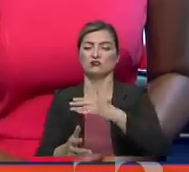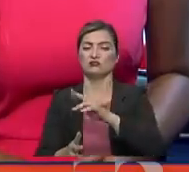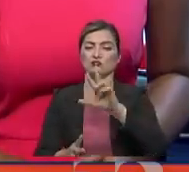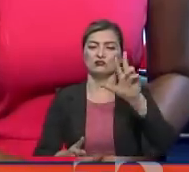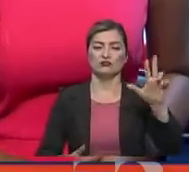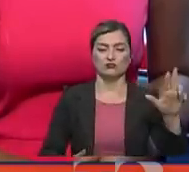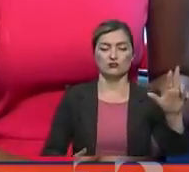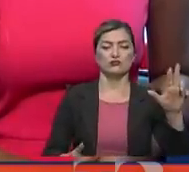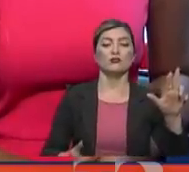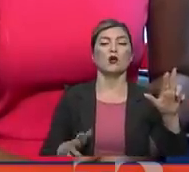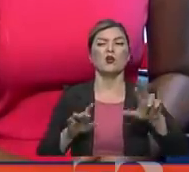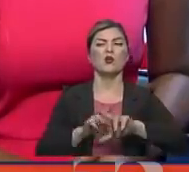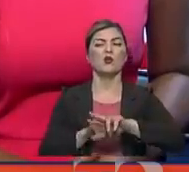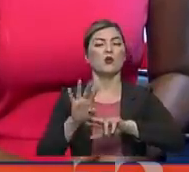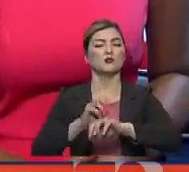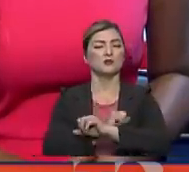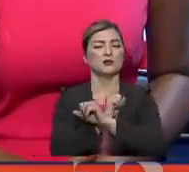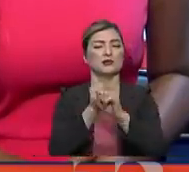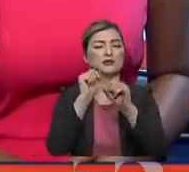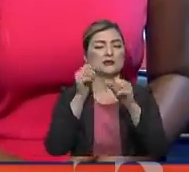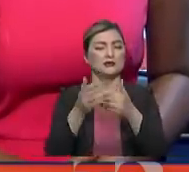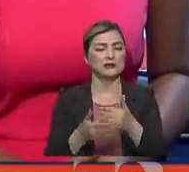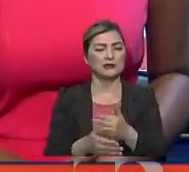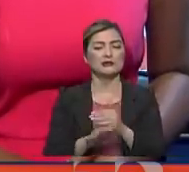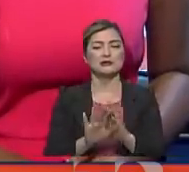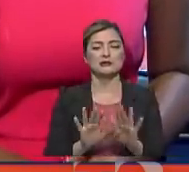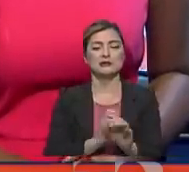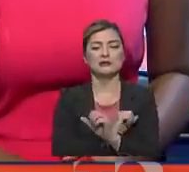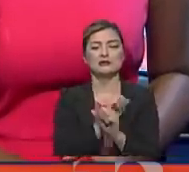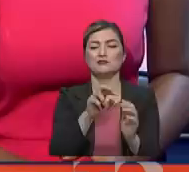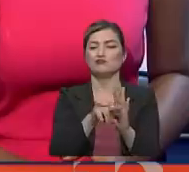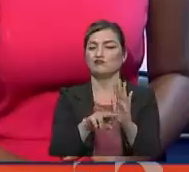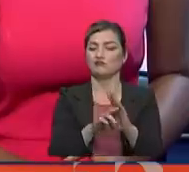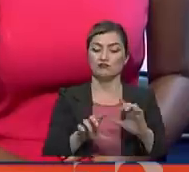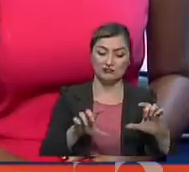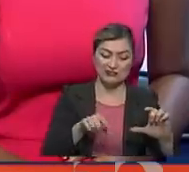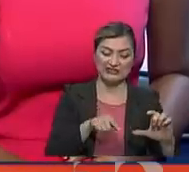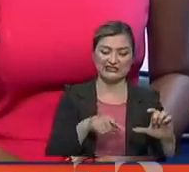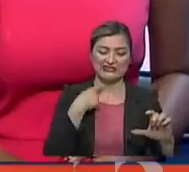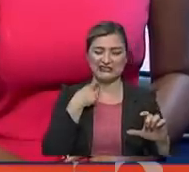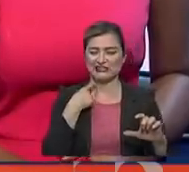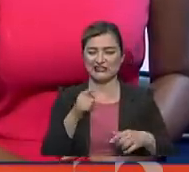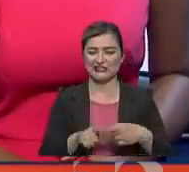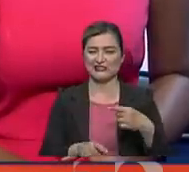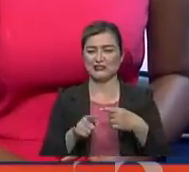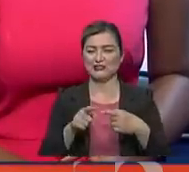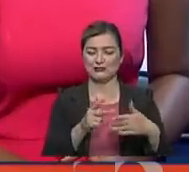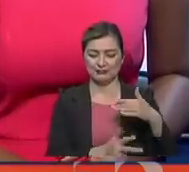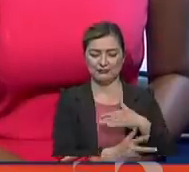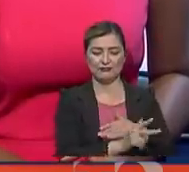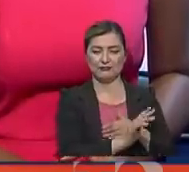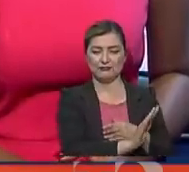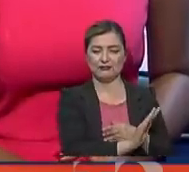están habilitados desde las 4:00 a.m. hasta las 10:00 p.m. Y el único requisito es que la placa del auto coincida con la restricción